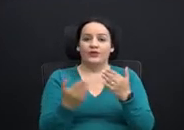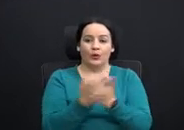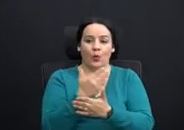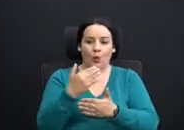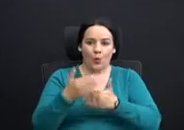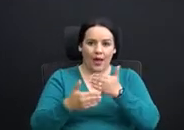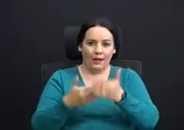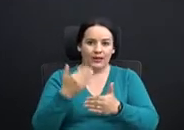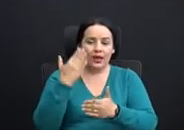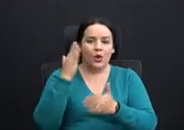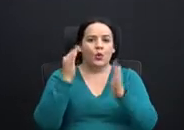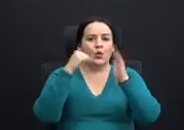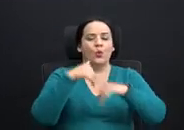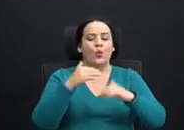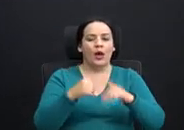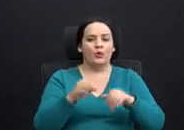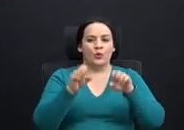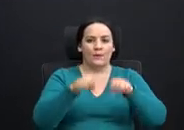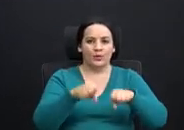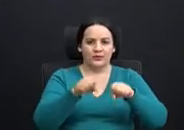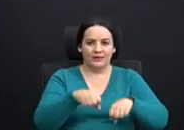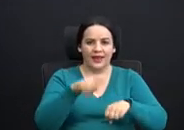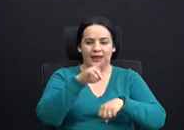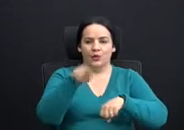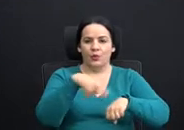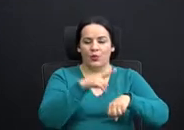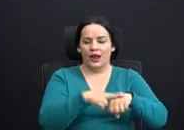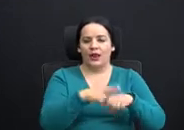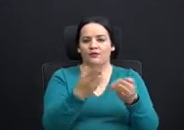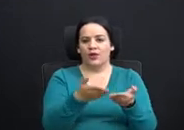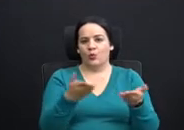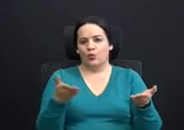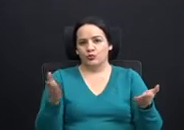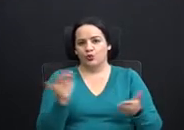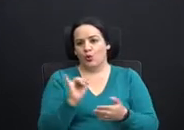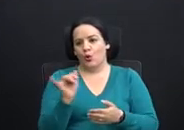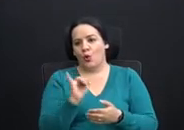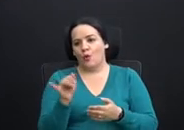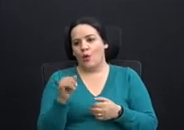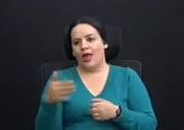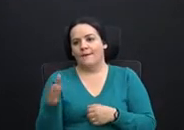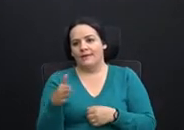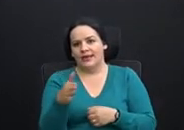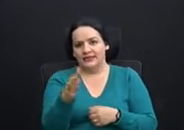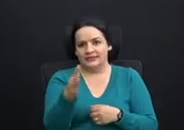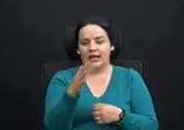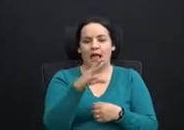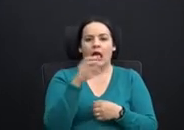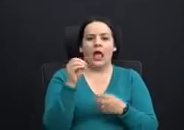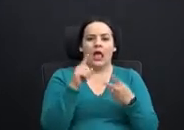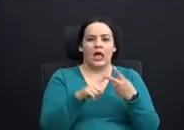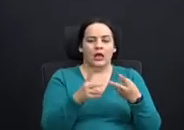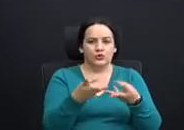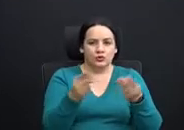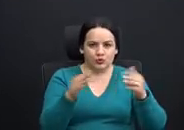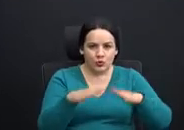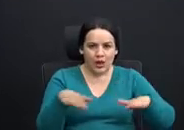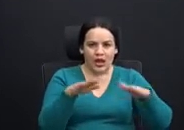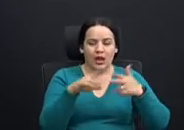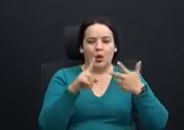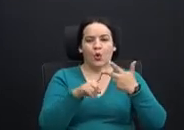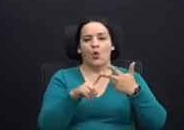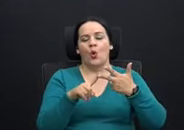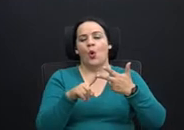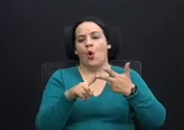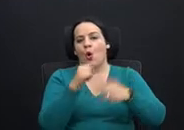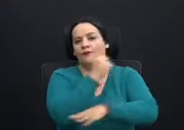reposición natural del recurso, como sí lo son el recurso pesca, el recurso suelo o el recurso forestal.